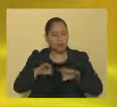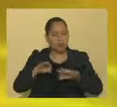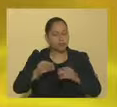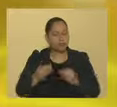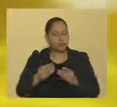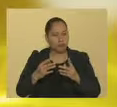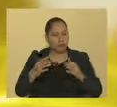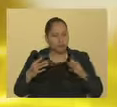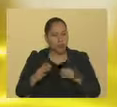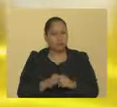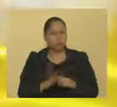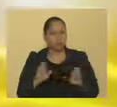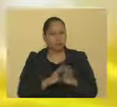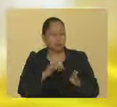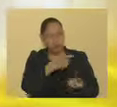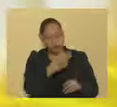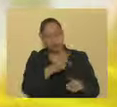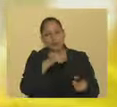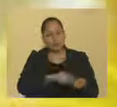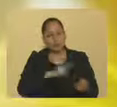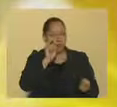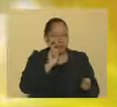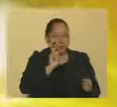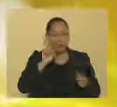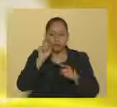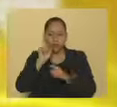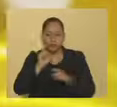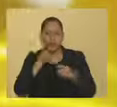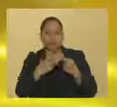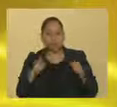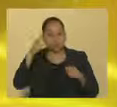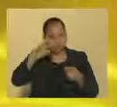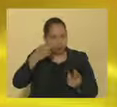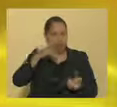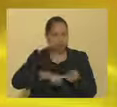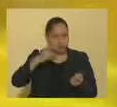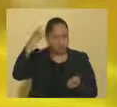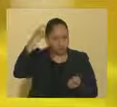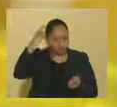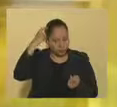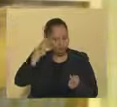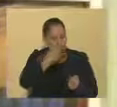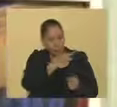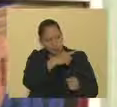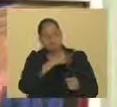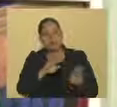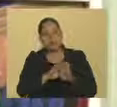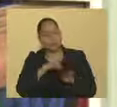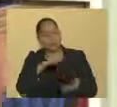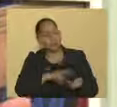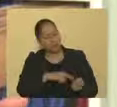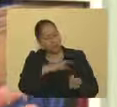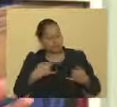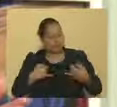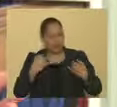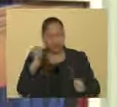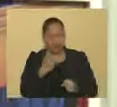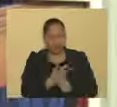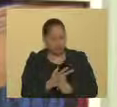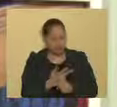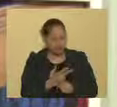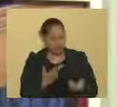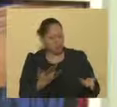propias de los diferentes sexos, y por eso se da esta parte de la pubertad precoz. ¿Cómo vamos a llegar al